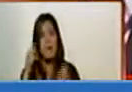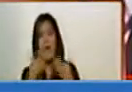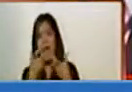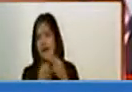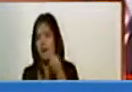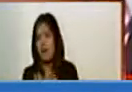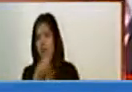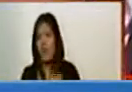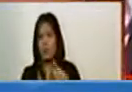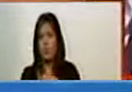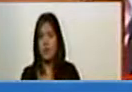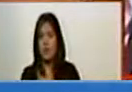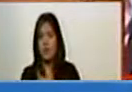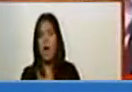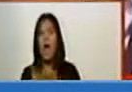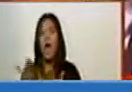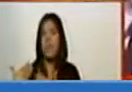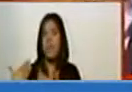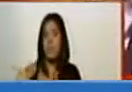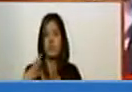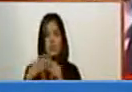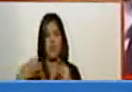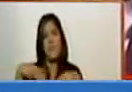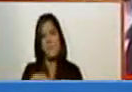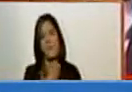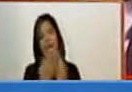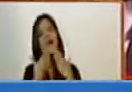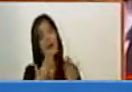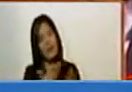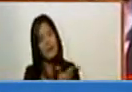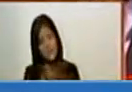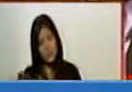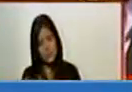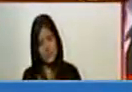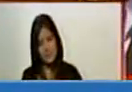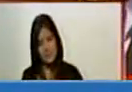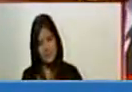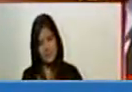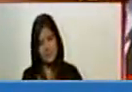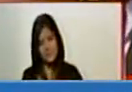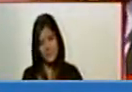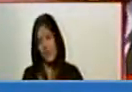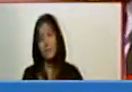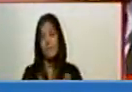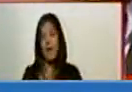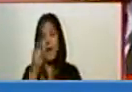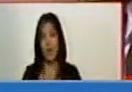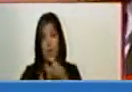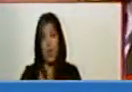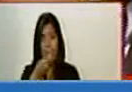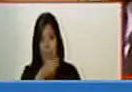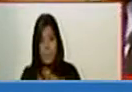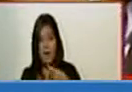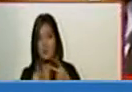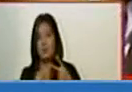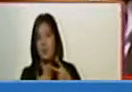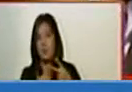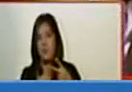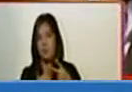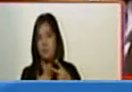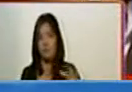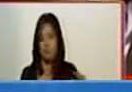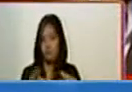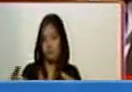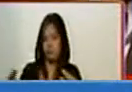económica, está recibiendo de sus hermanos de Mercosur. Apoyo concreto para incrementar el comercio, la capacidad de